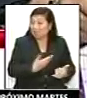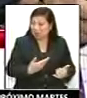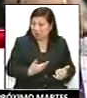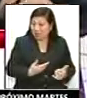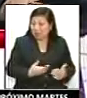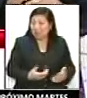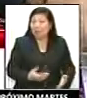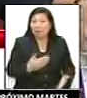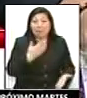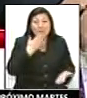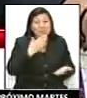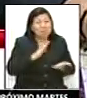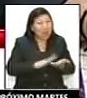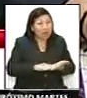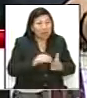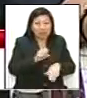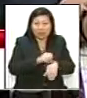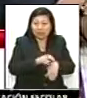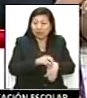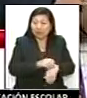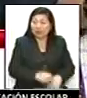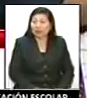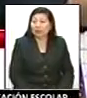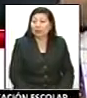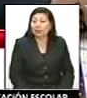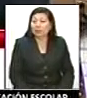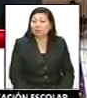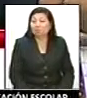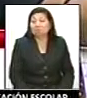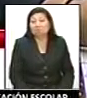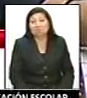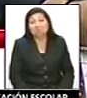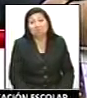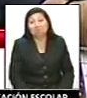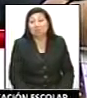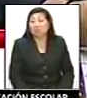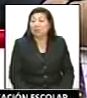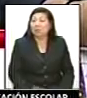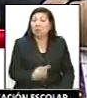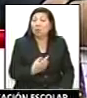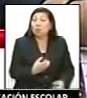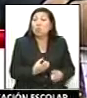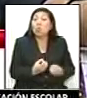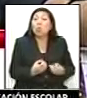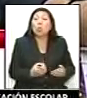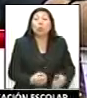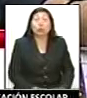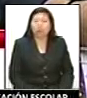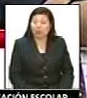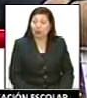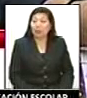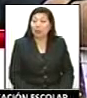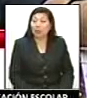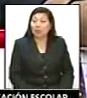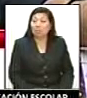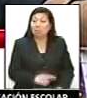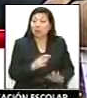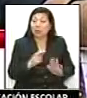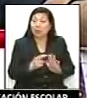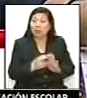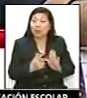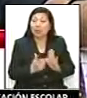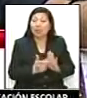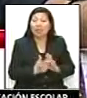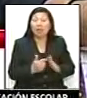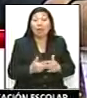mal asesorado. Por A o B motivos, de pronto por la cantidad de proyectos de ley